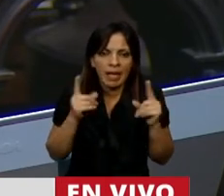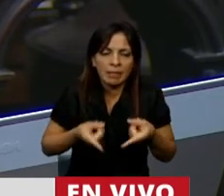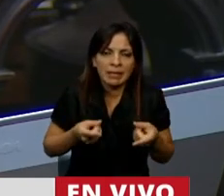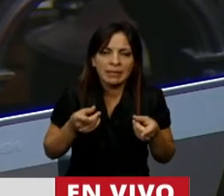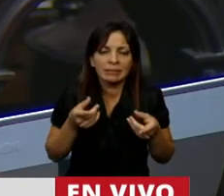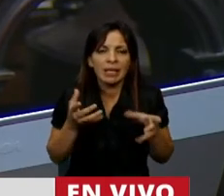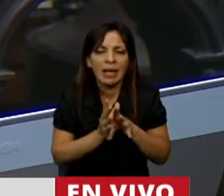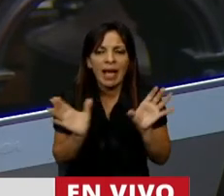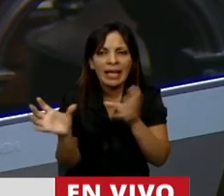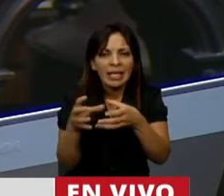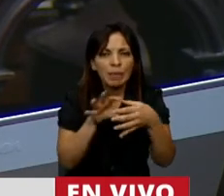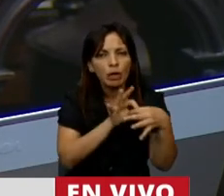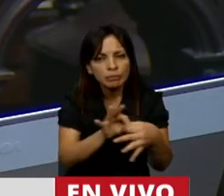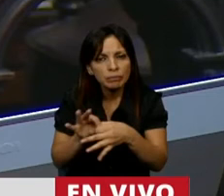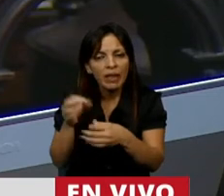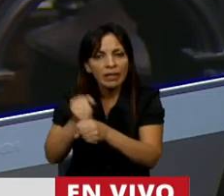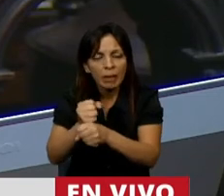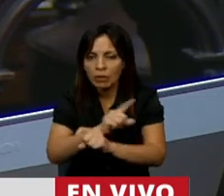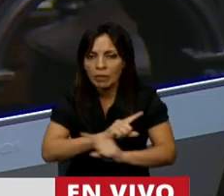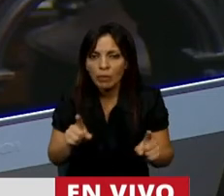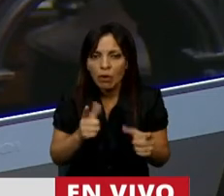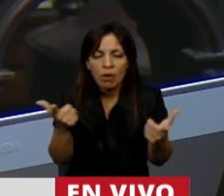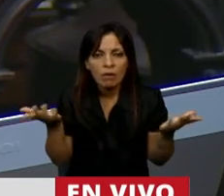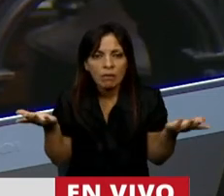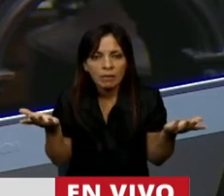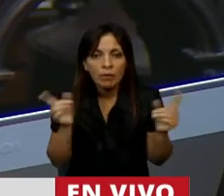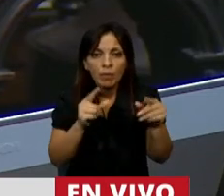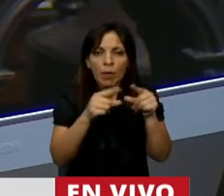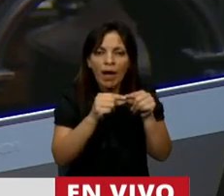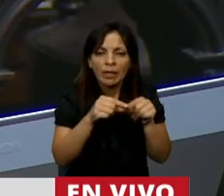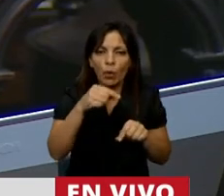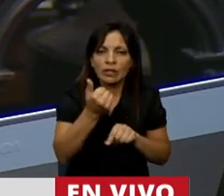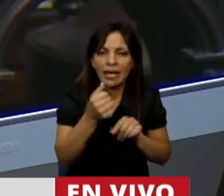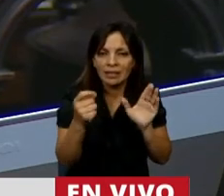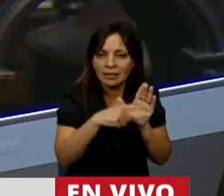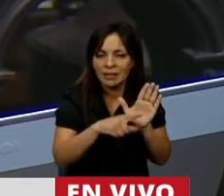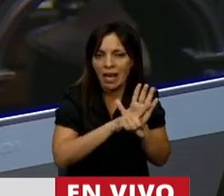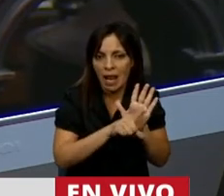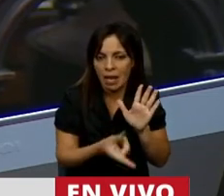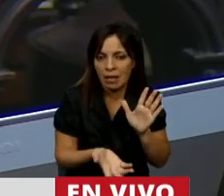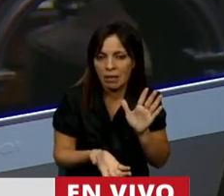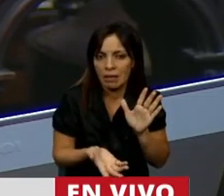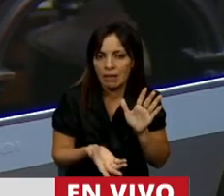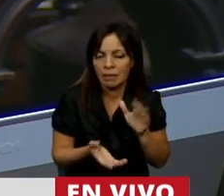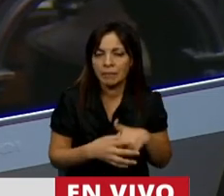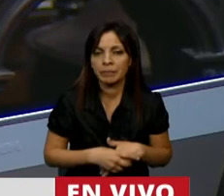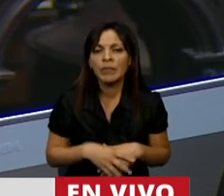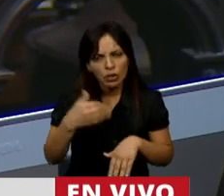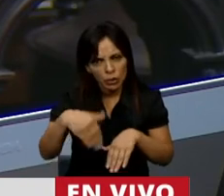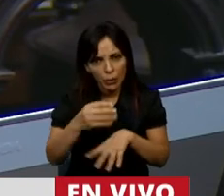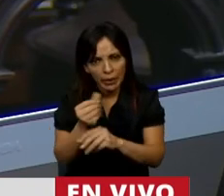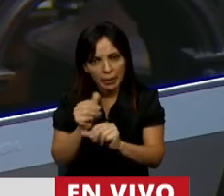los equipos interdisciplinarios a los que se refiere el artículo 6 de la ley. Voy a cortar,